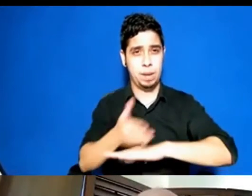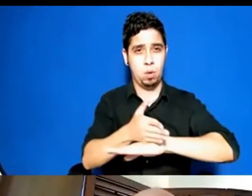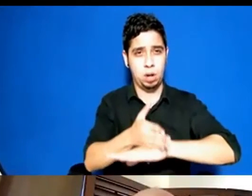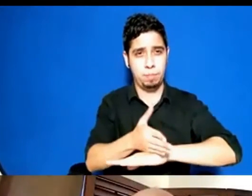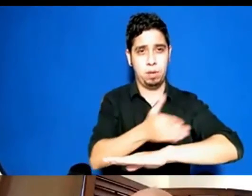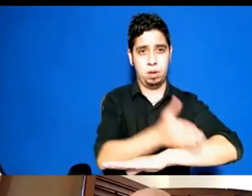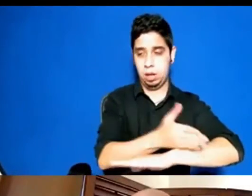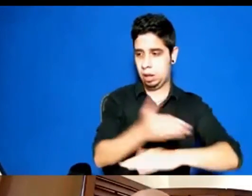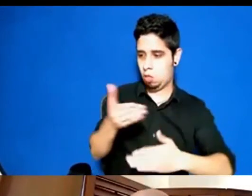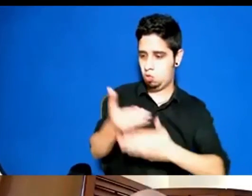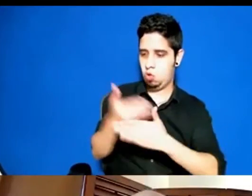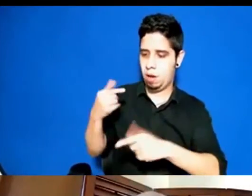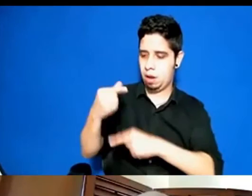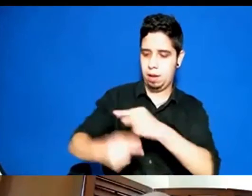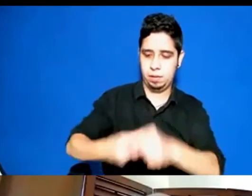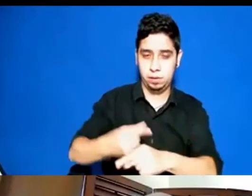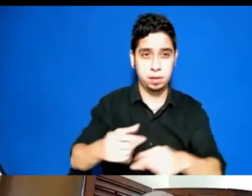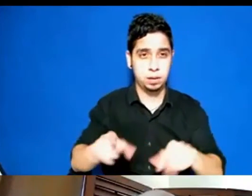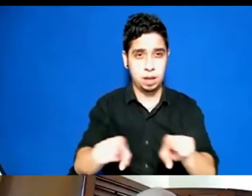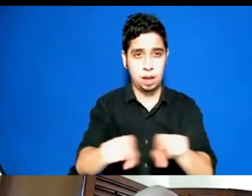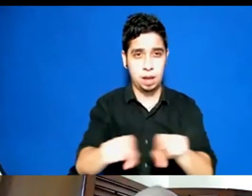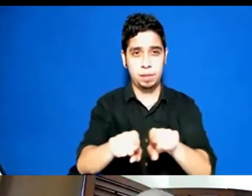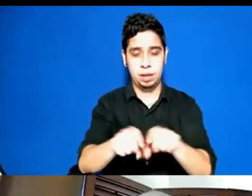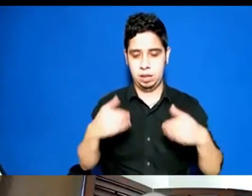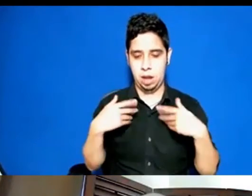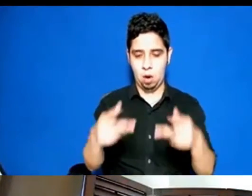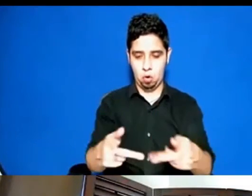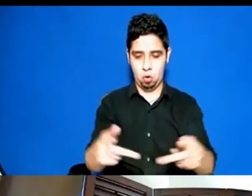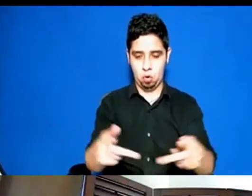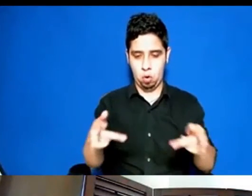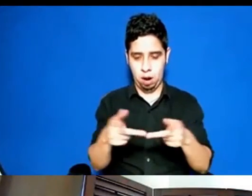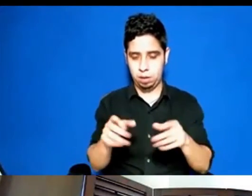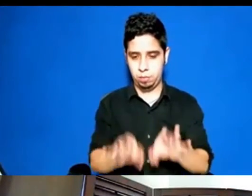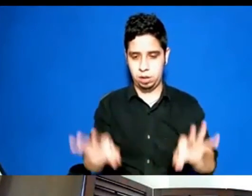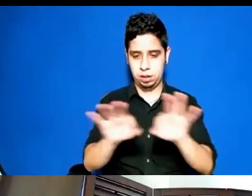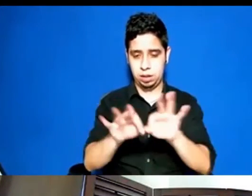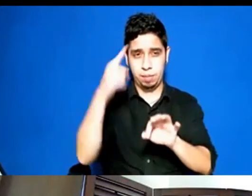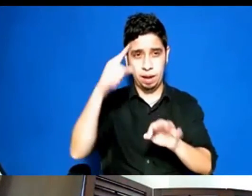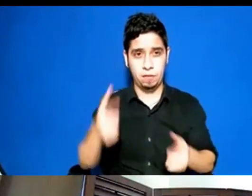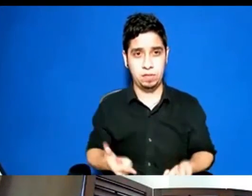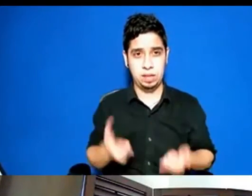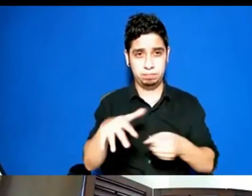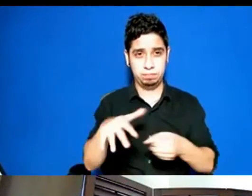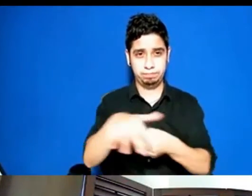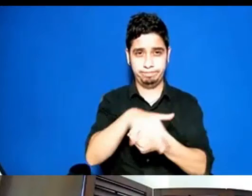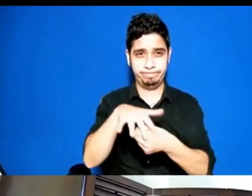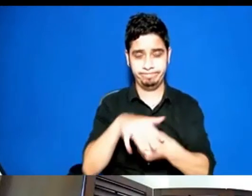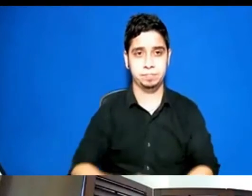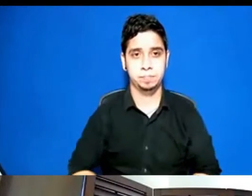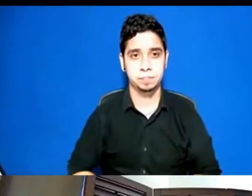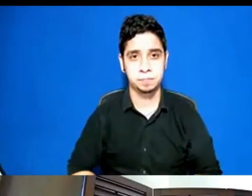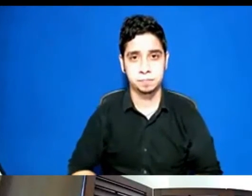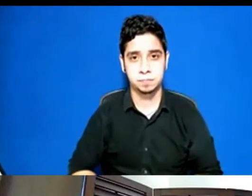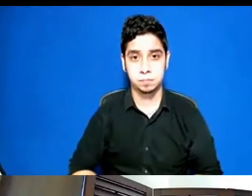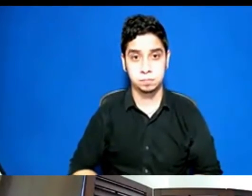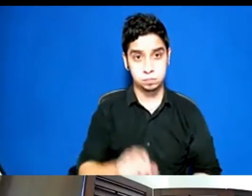las próximas generaciones tengan un lugar donde uh-huh. vivir. La próxima porque es que si no... Y de las tortugas también. Sí,